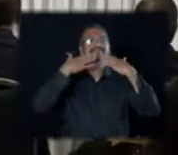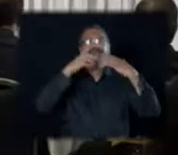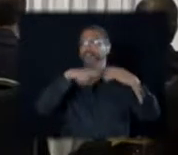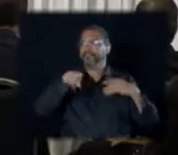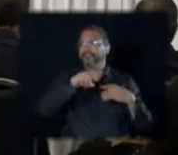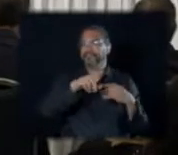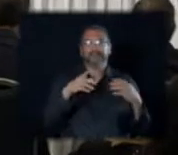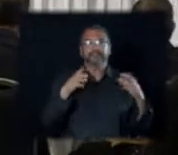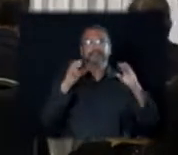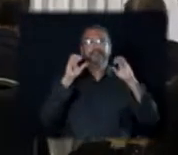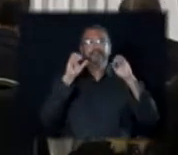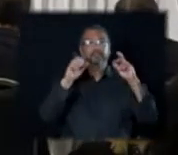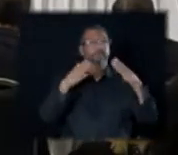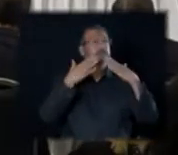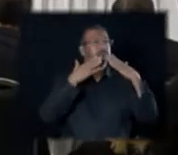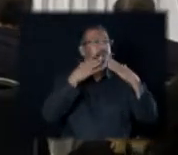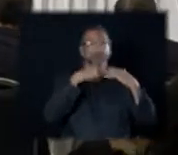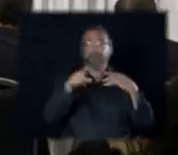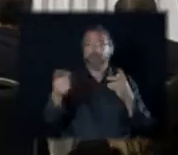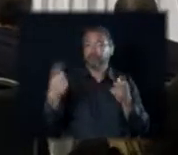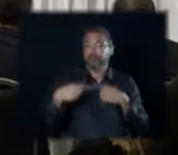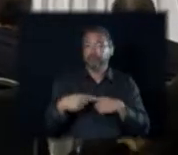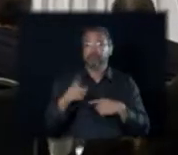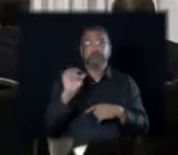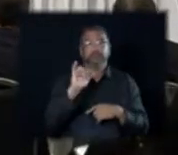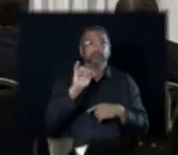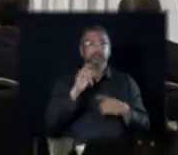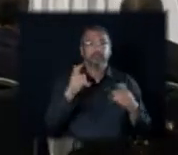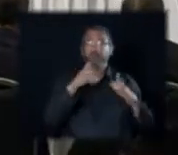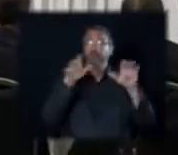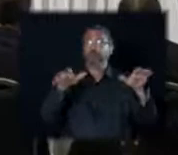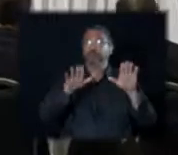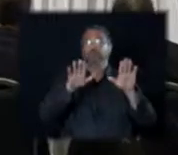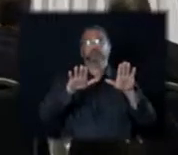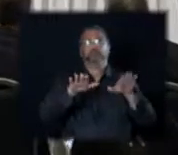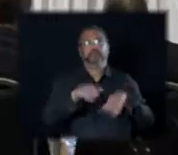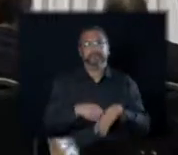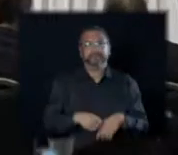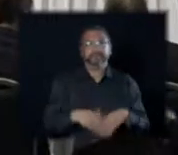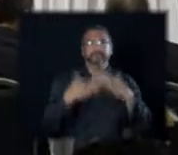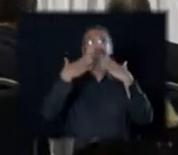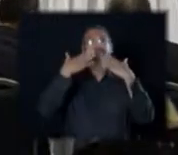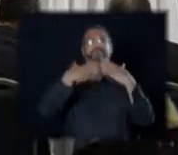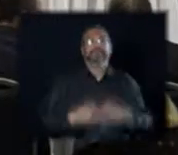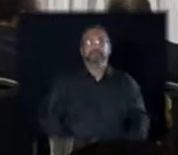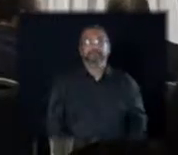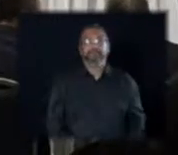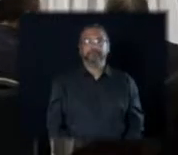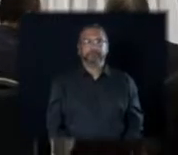Muchas gracias. Gracias por venir y gracias por el trabajo que están haciendo.